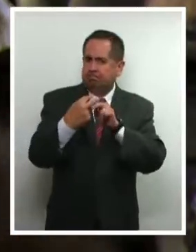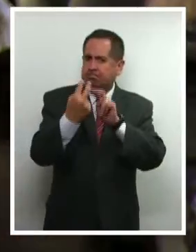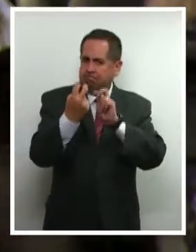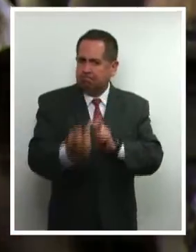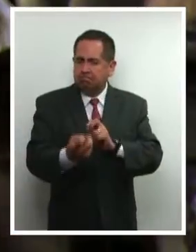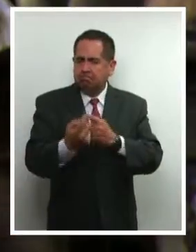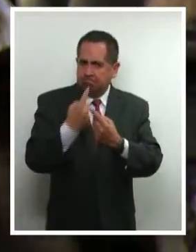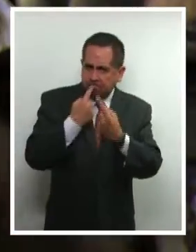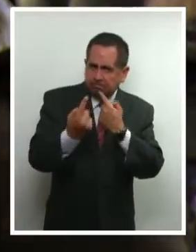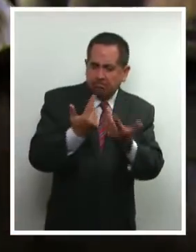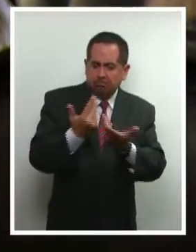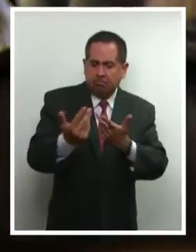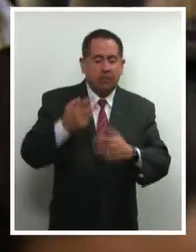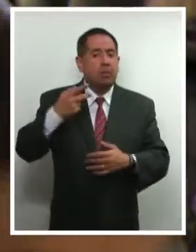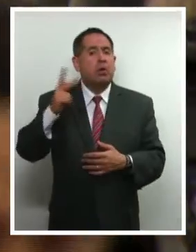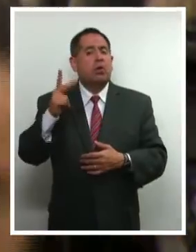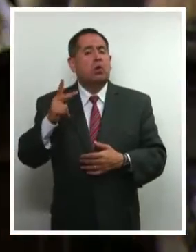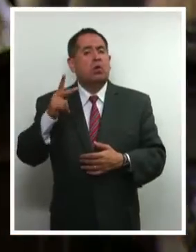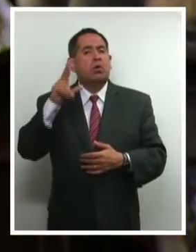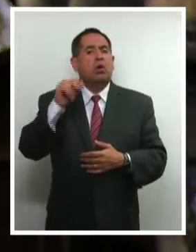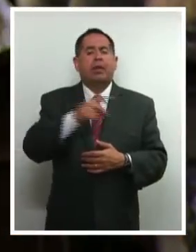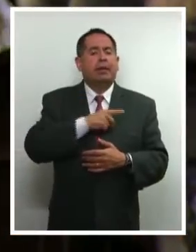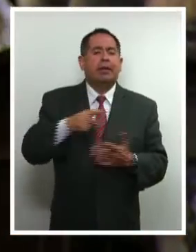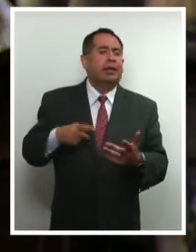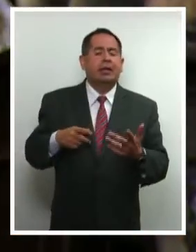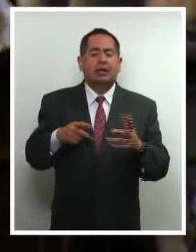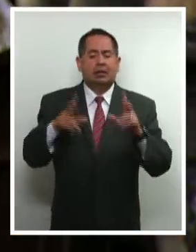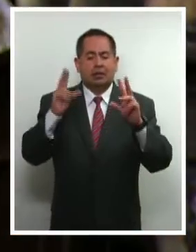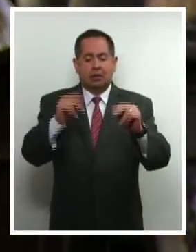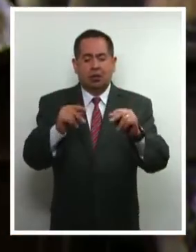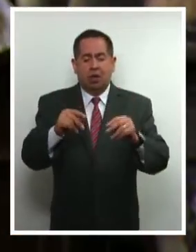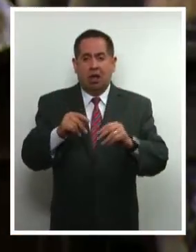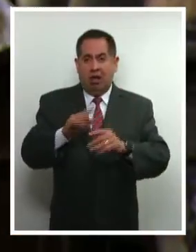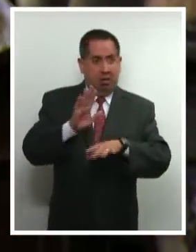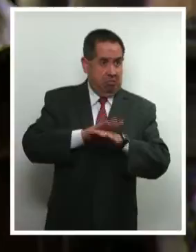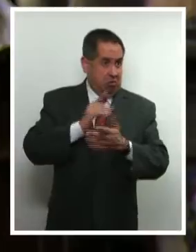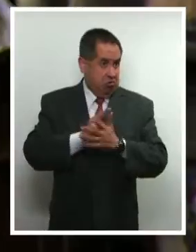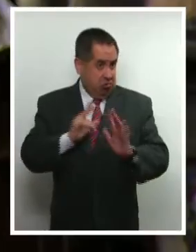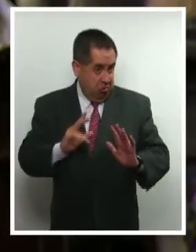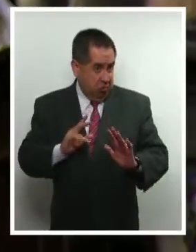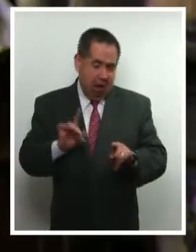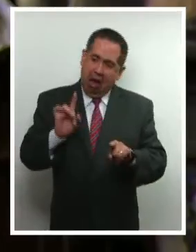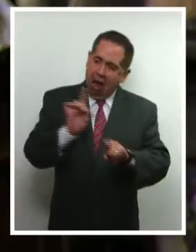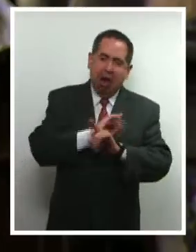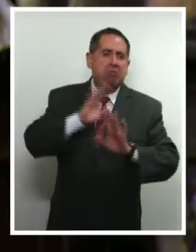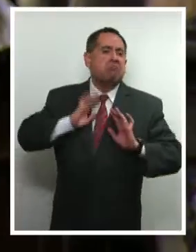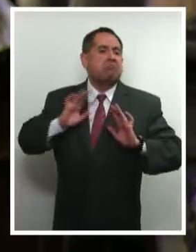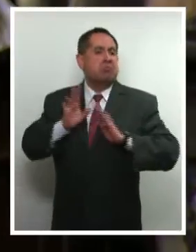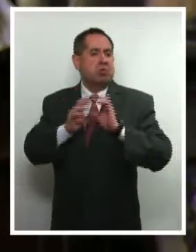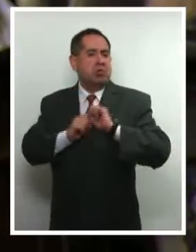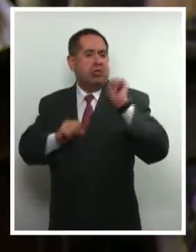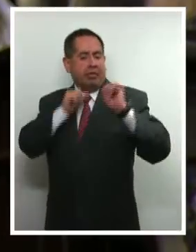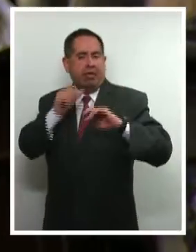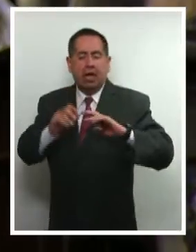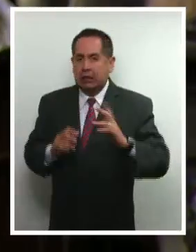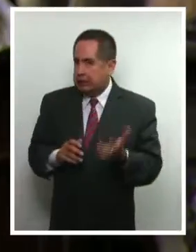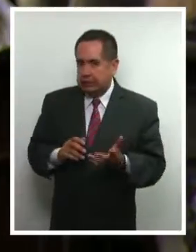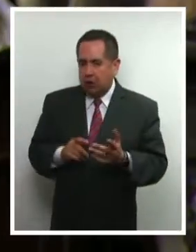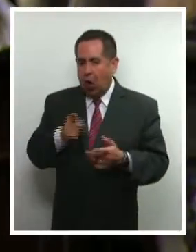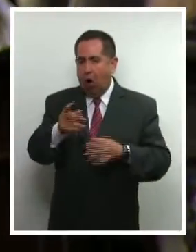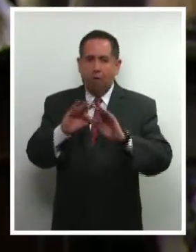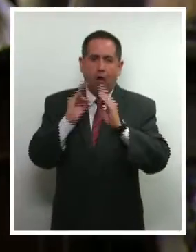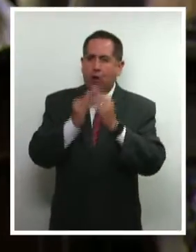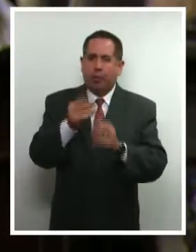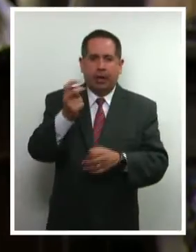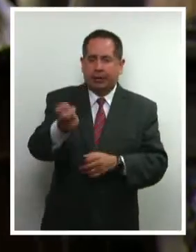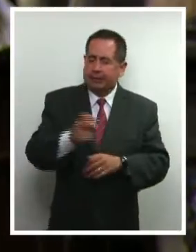a platicar, pero no bajo la amenaza ni las fórmulas